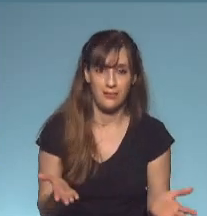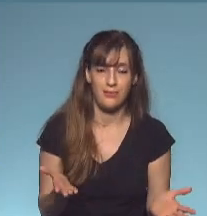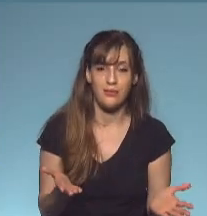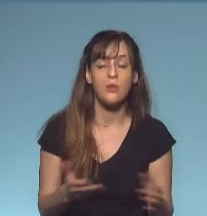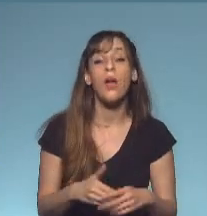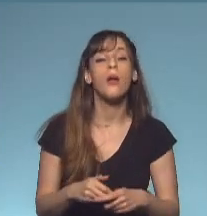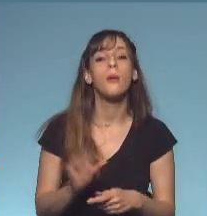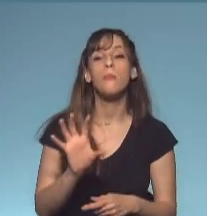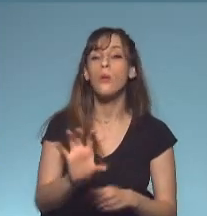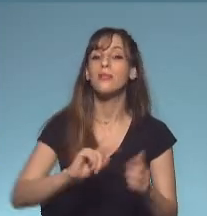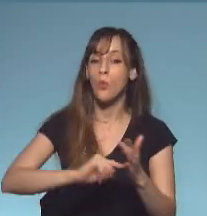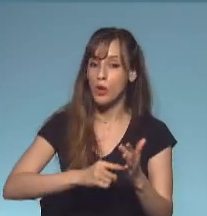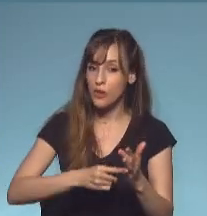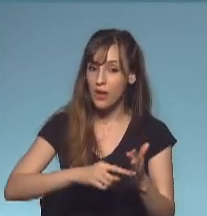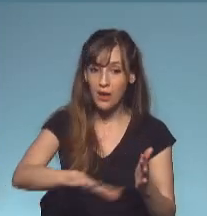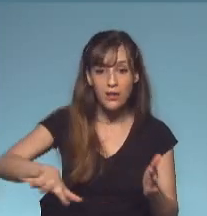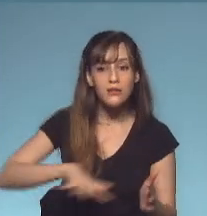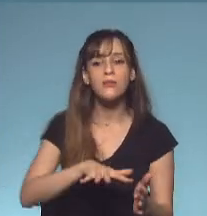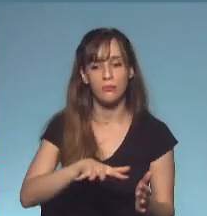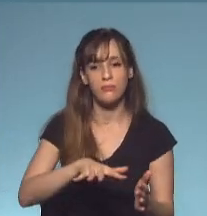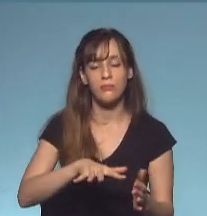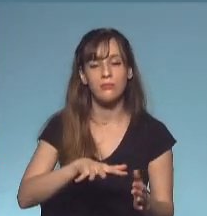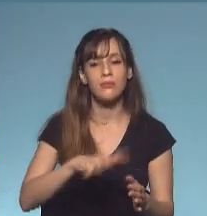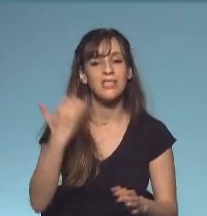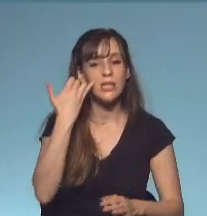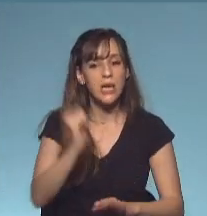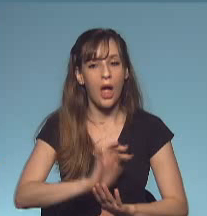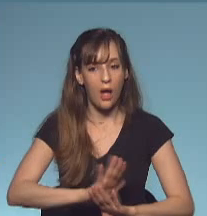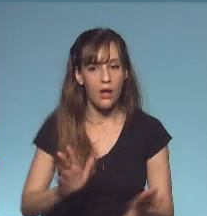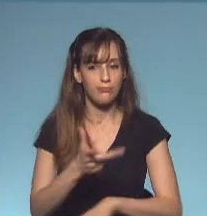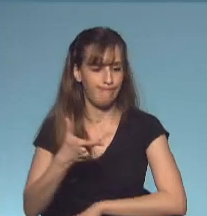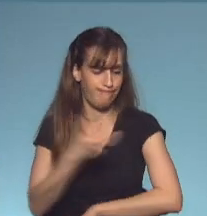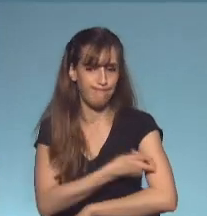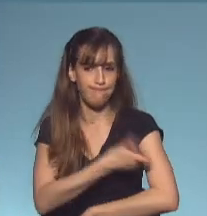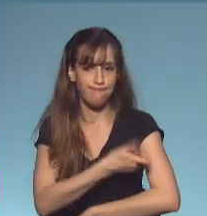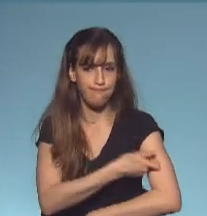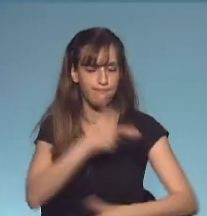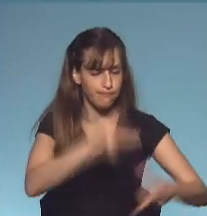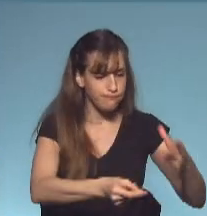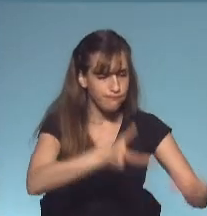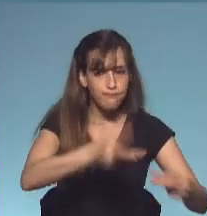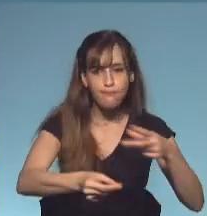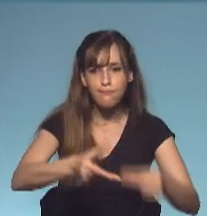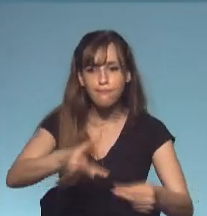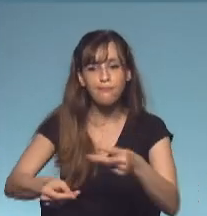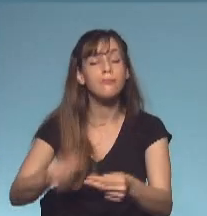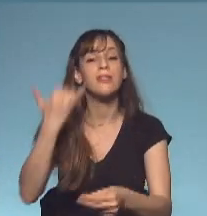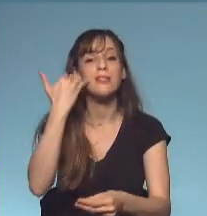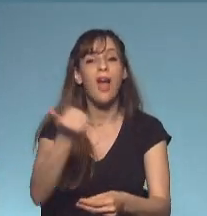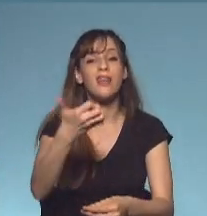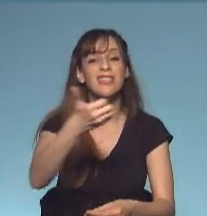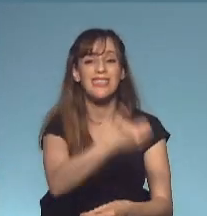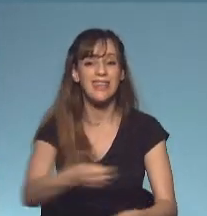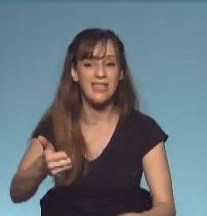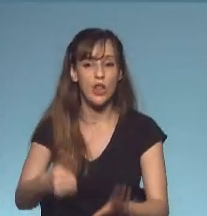de Buenos Aires está aplicando todas las vacunas que va recibiendo y lo hace en más de 600 centros en